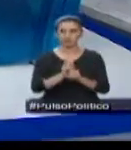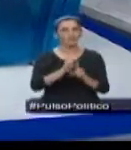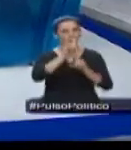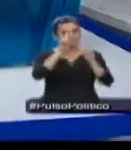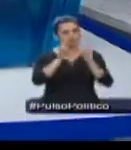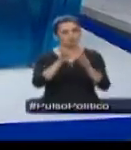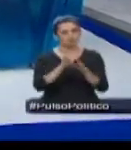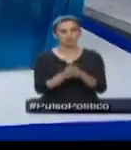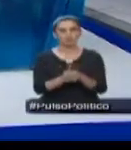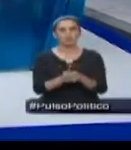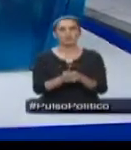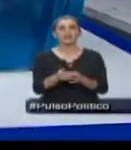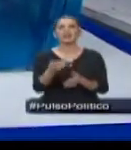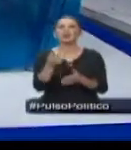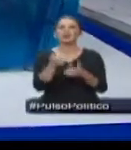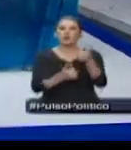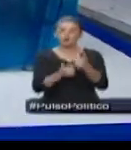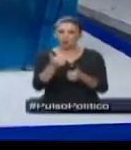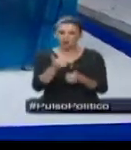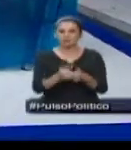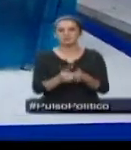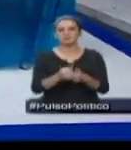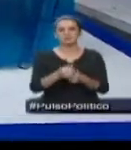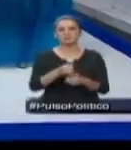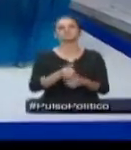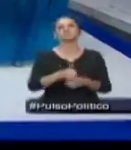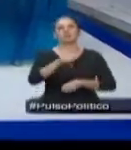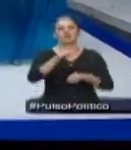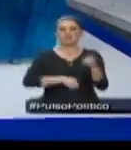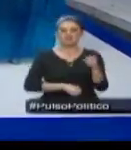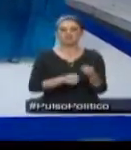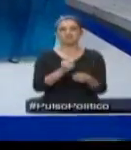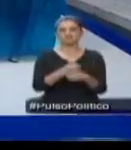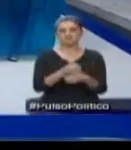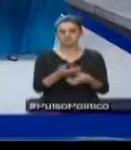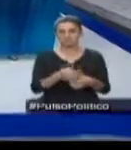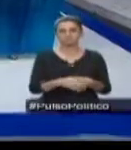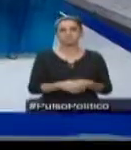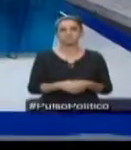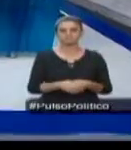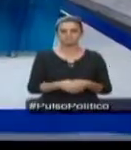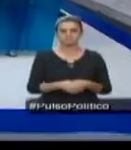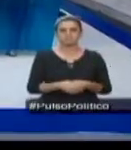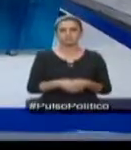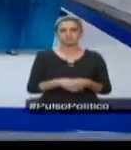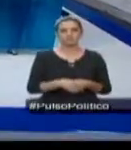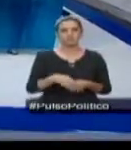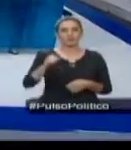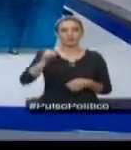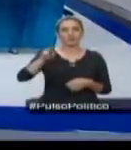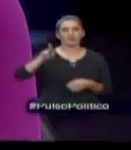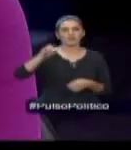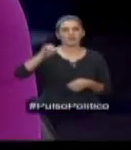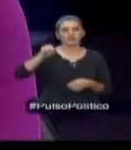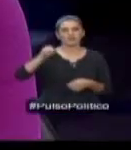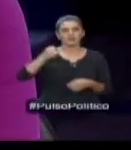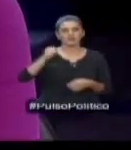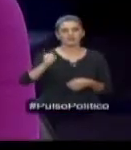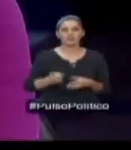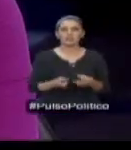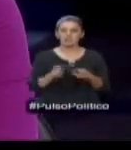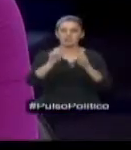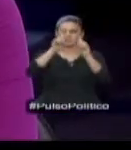voy a preguntar de forma específica en qué se afecta la estructura del estado verónica arias la vieja pregunta hay